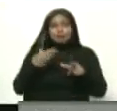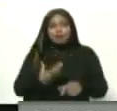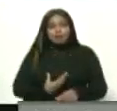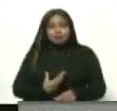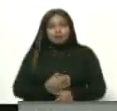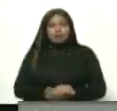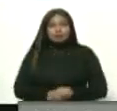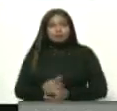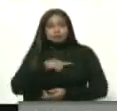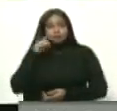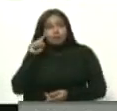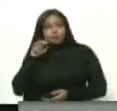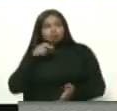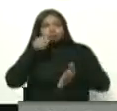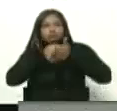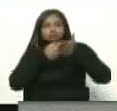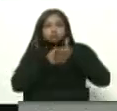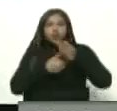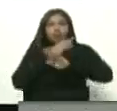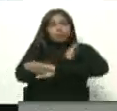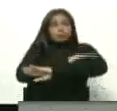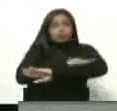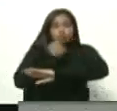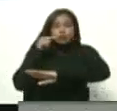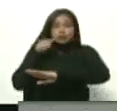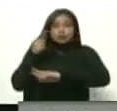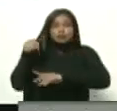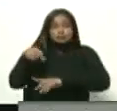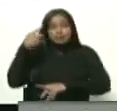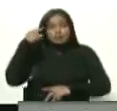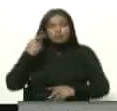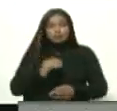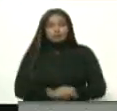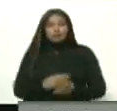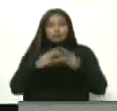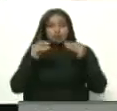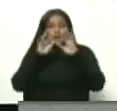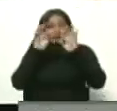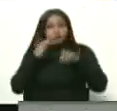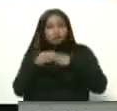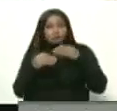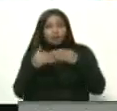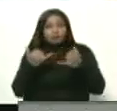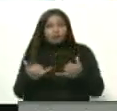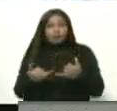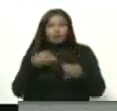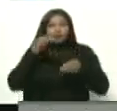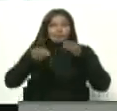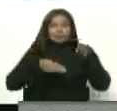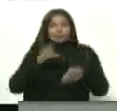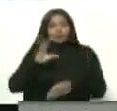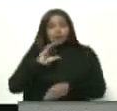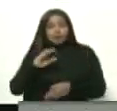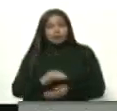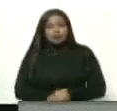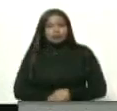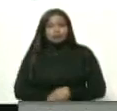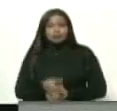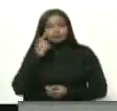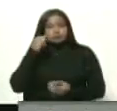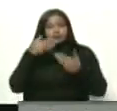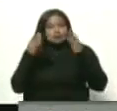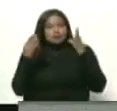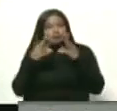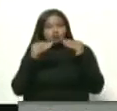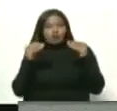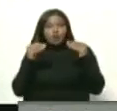Entonces vemos el desempeño, vemos la actuación que tenemos en el día de hoy y toda la clase obrera del Metro de Caracas dispuesta y prestando todas